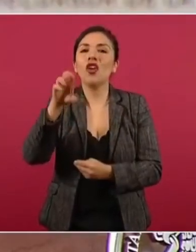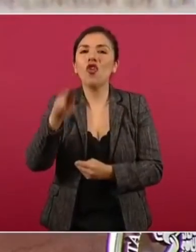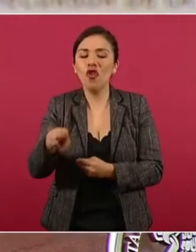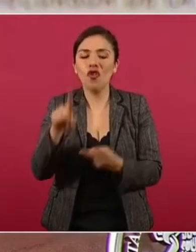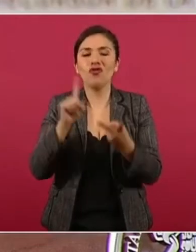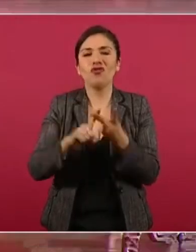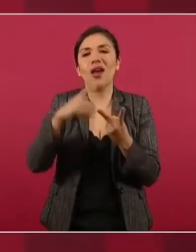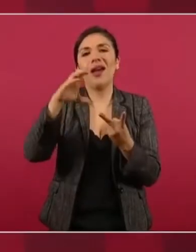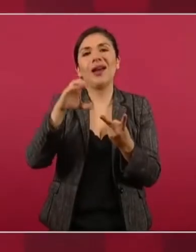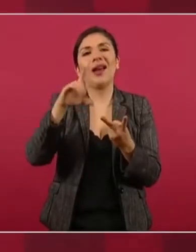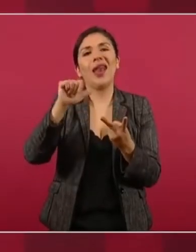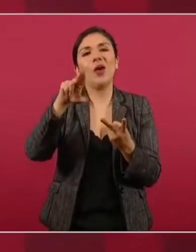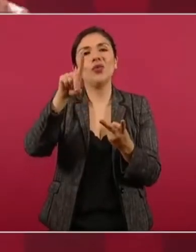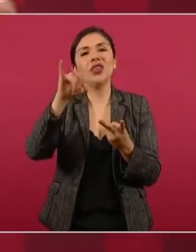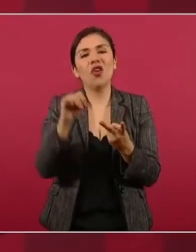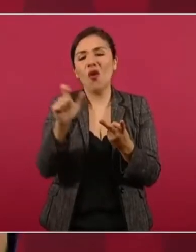González,